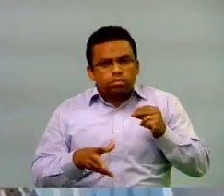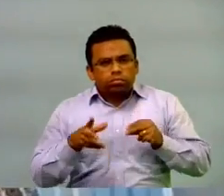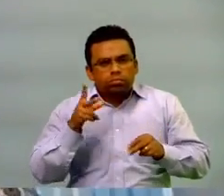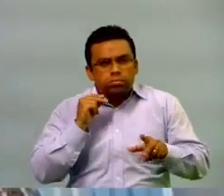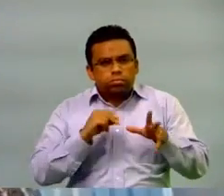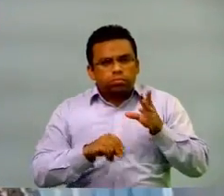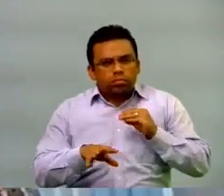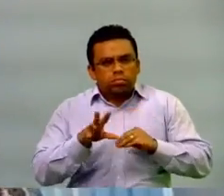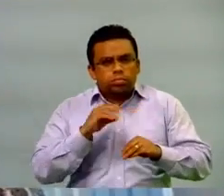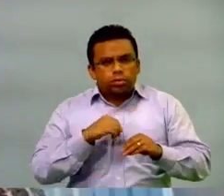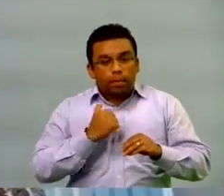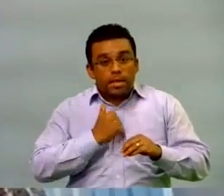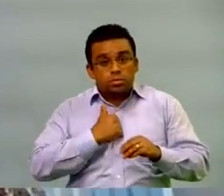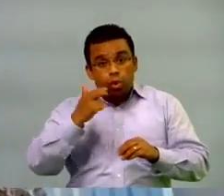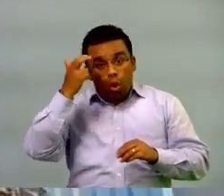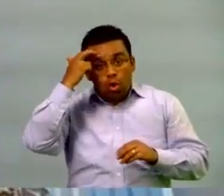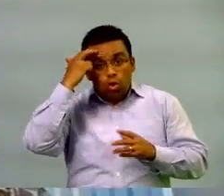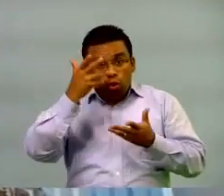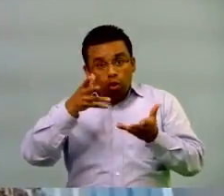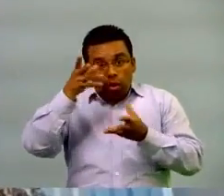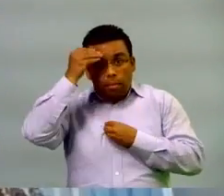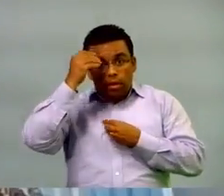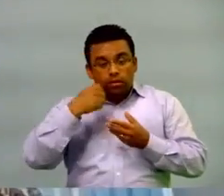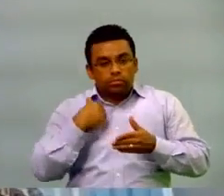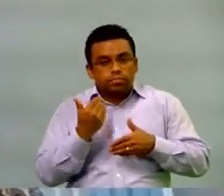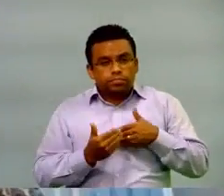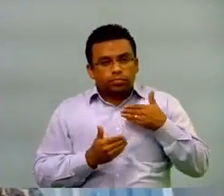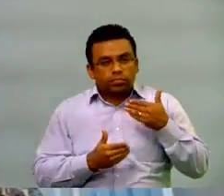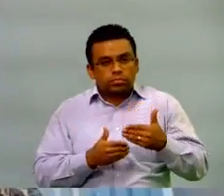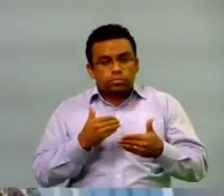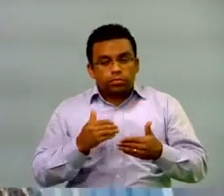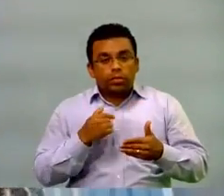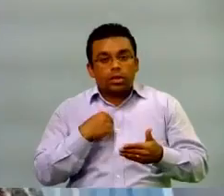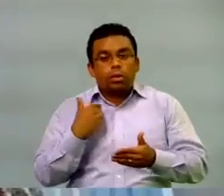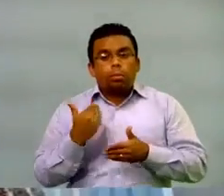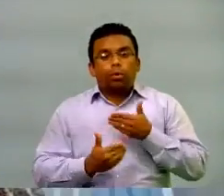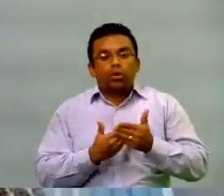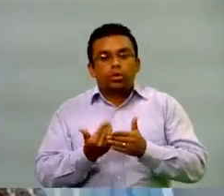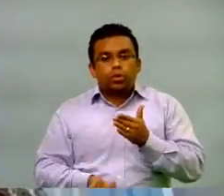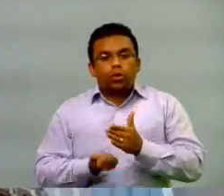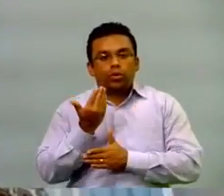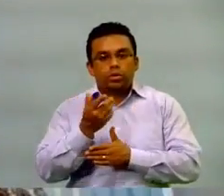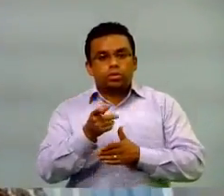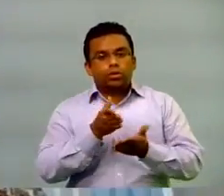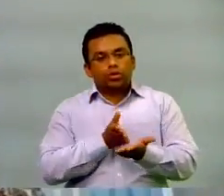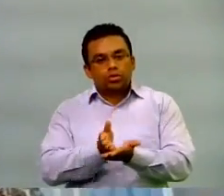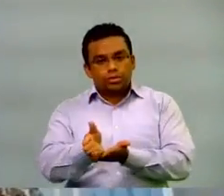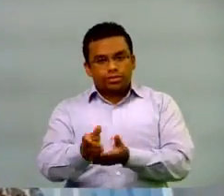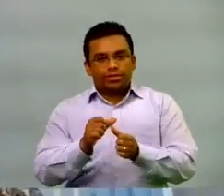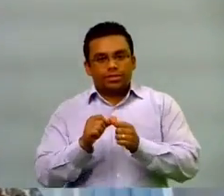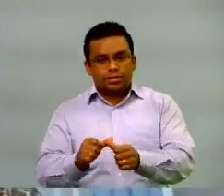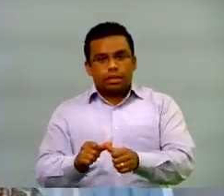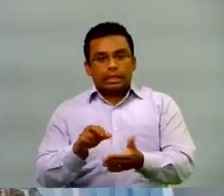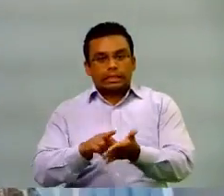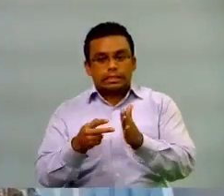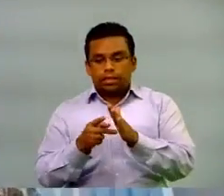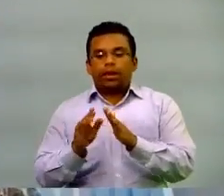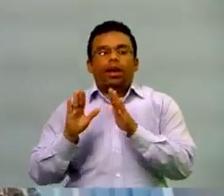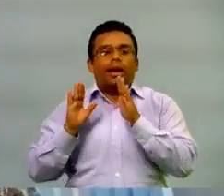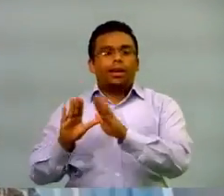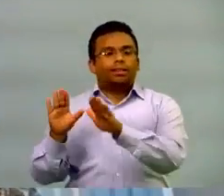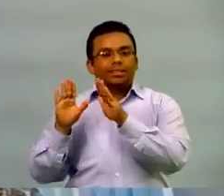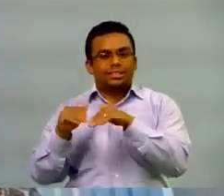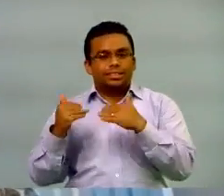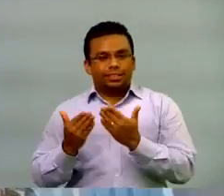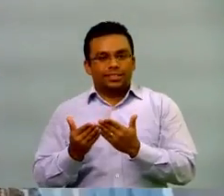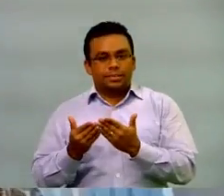un proceso de innovación ya más sustentable con una visión de la escuela, pero que